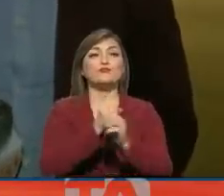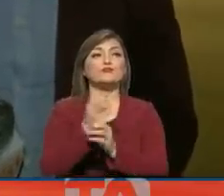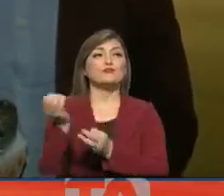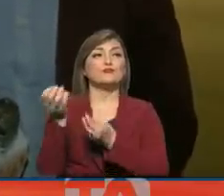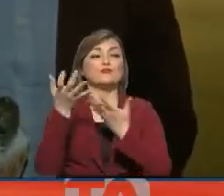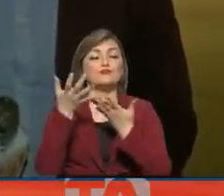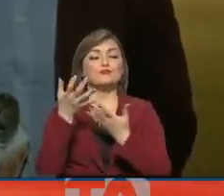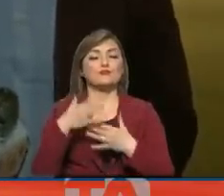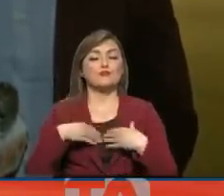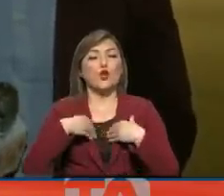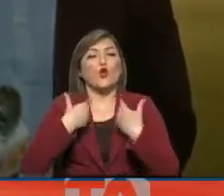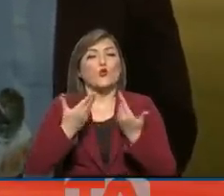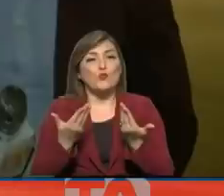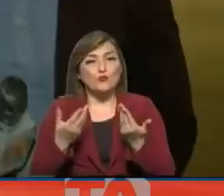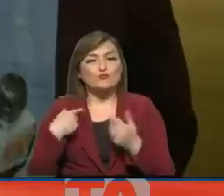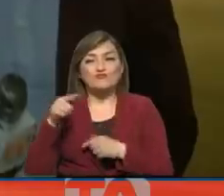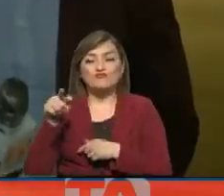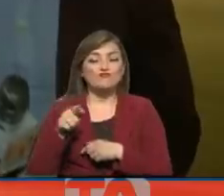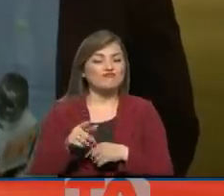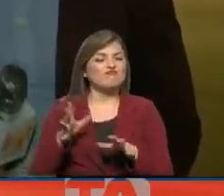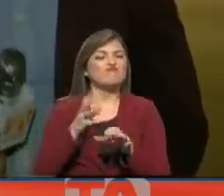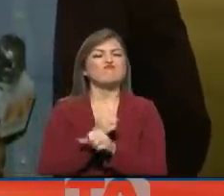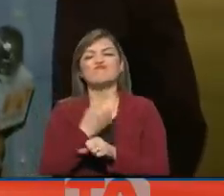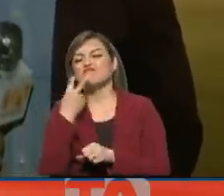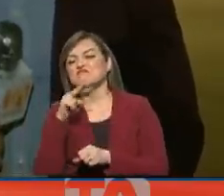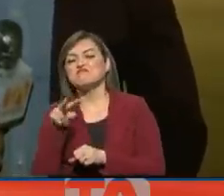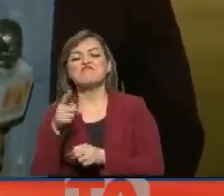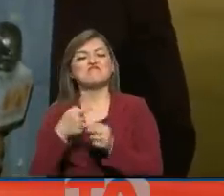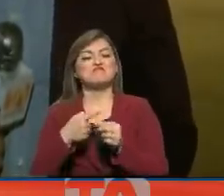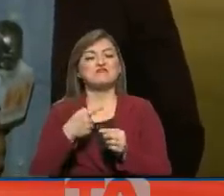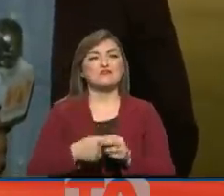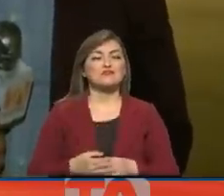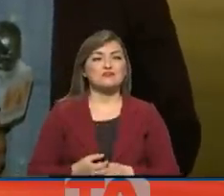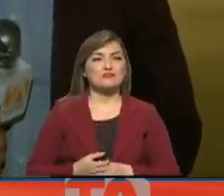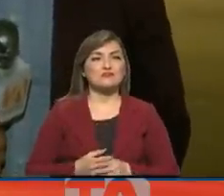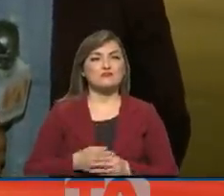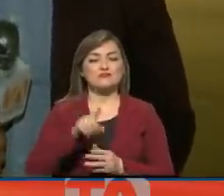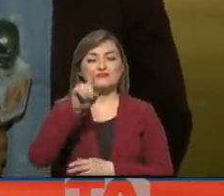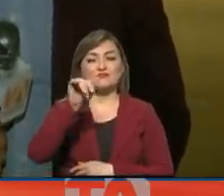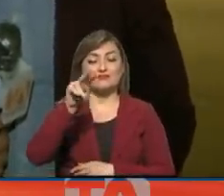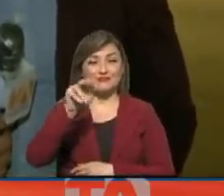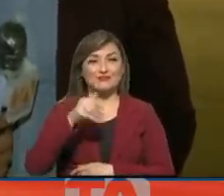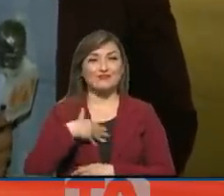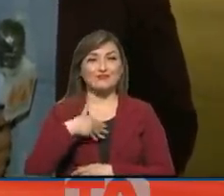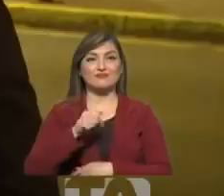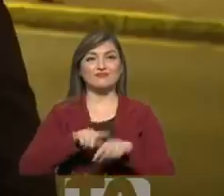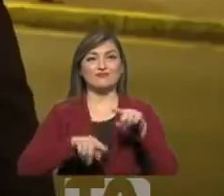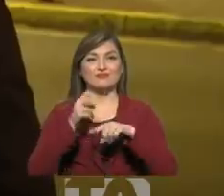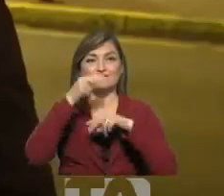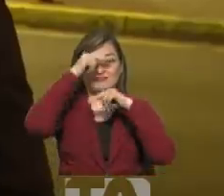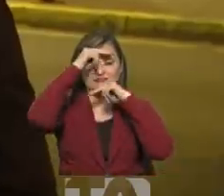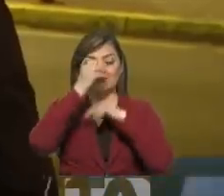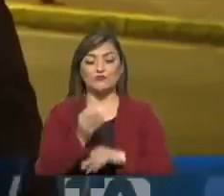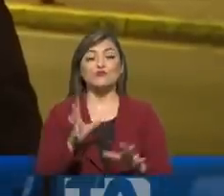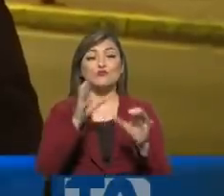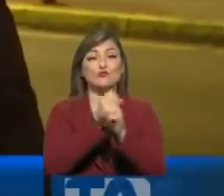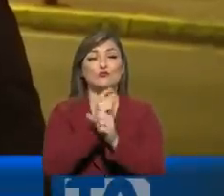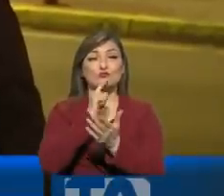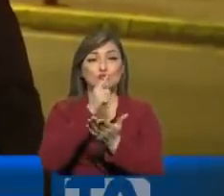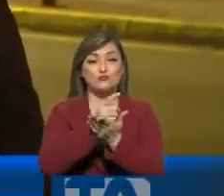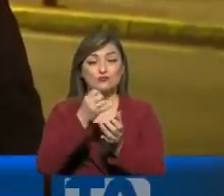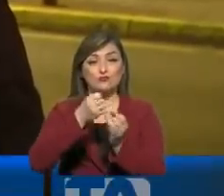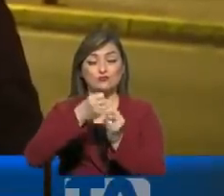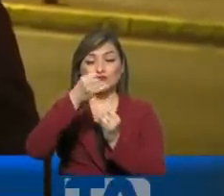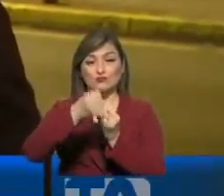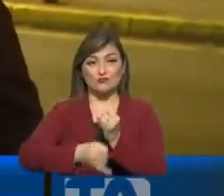Cuéntanos cómo está la noche por allá en la capital. Diana, ¿qué tal, amigos televidentes? Buenas noches. Así es, este es el último fin